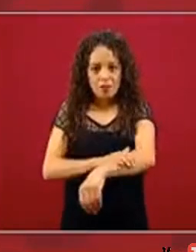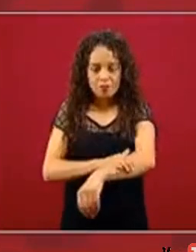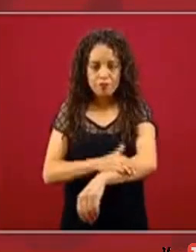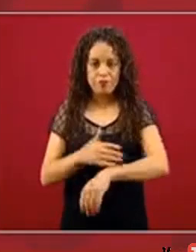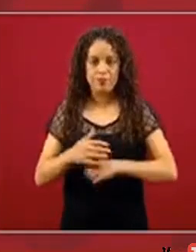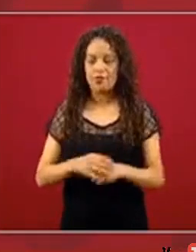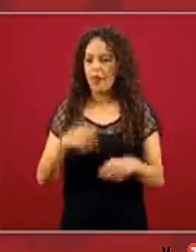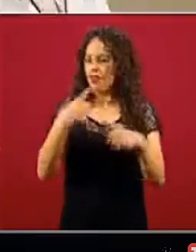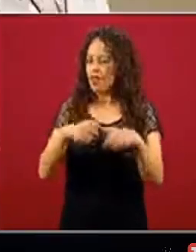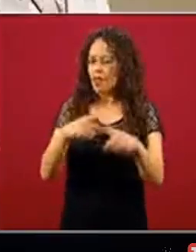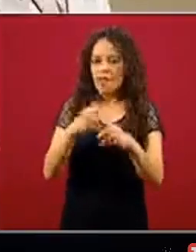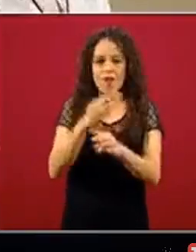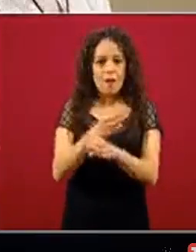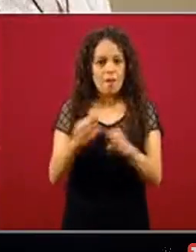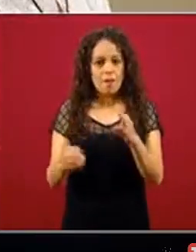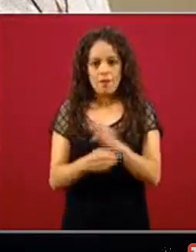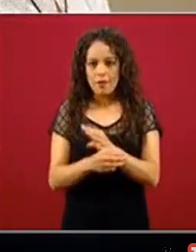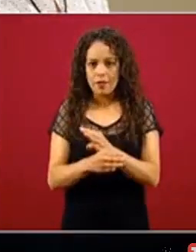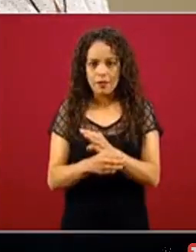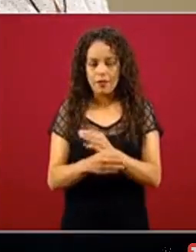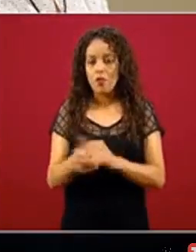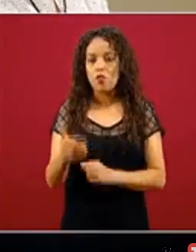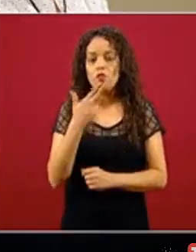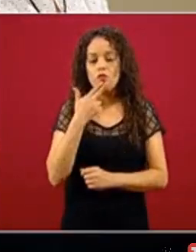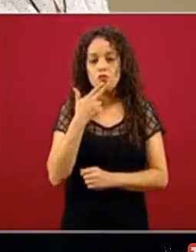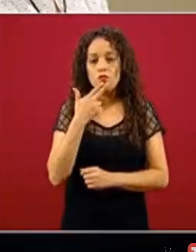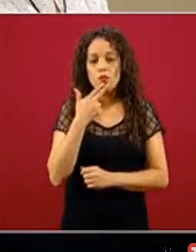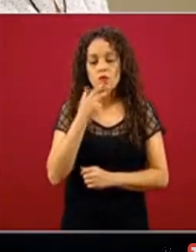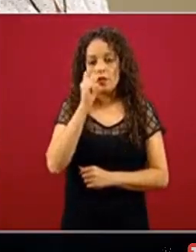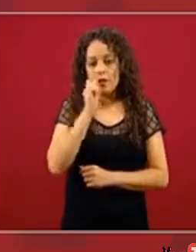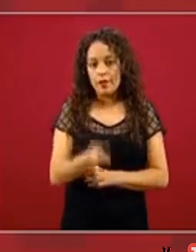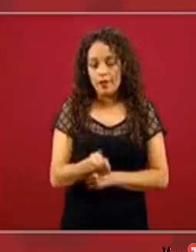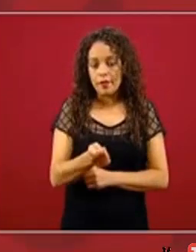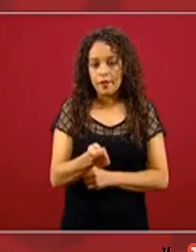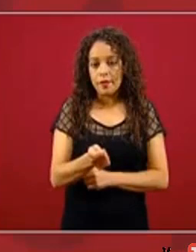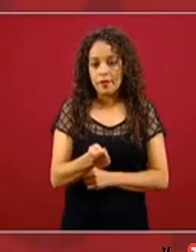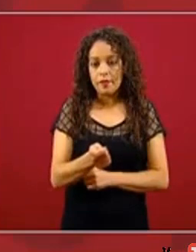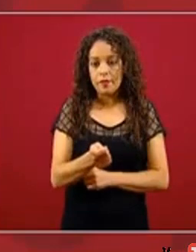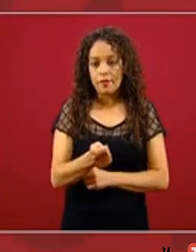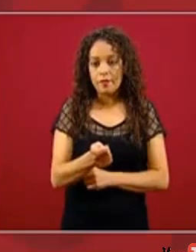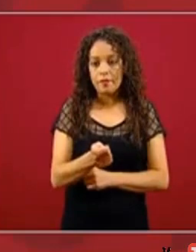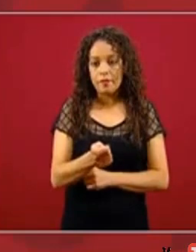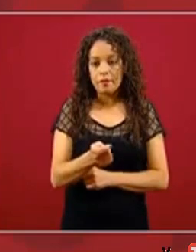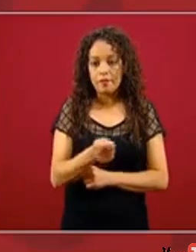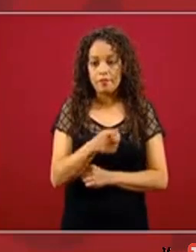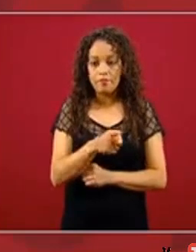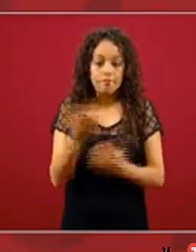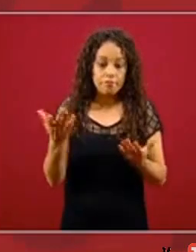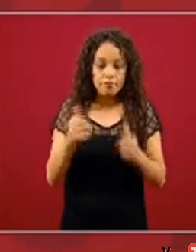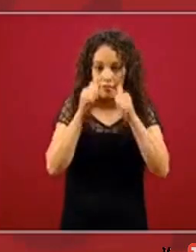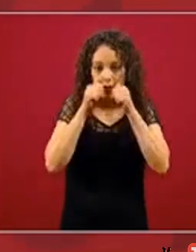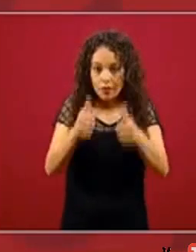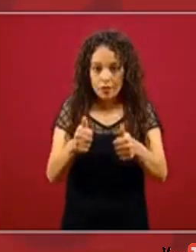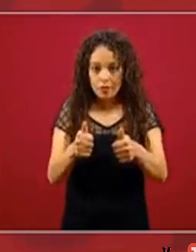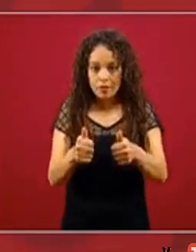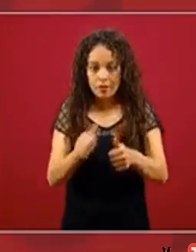todos los materiales textiles que se utilizan en la práctica de la atención de la